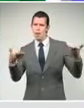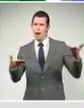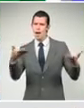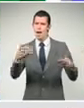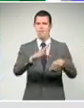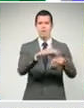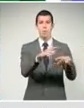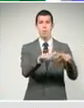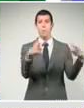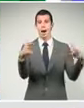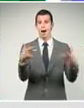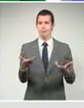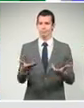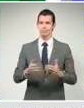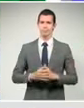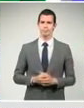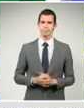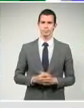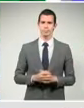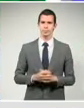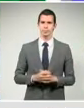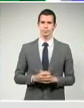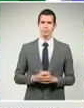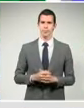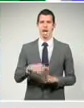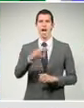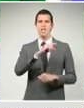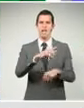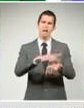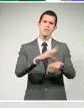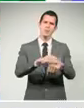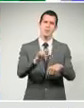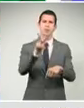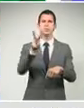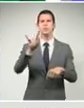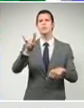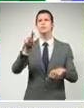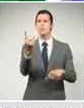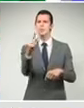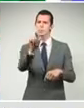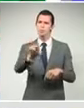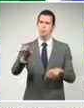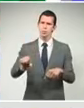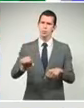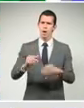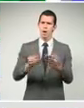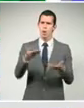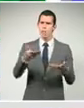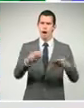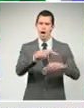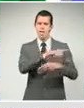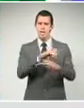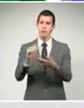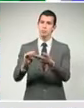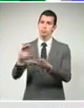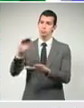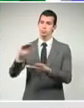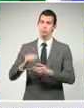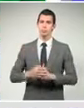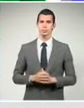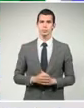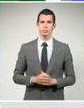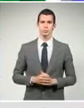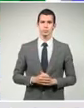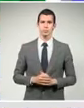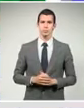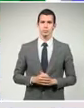291 pacientes diagnosticados ayer, más que las altas que se dieron. Esto lo que genera es